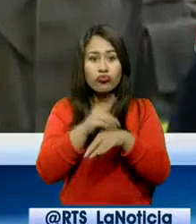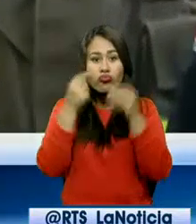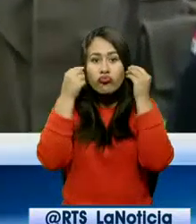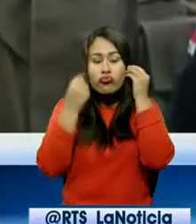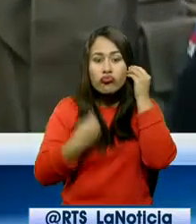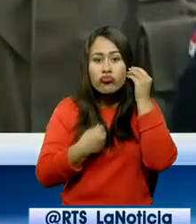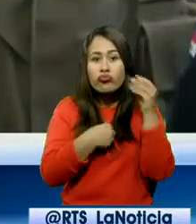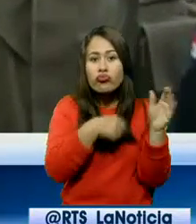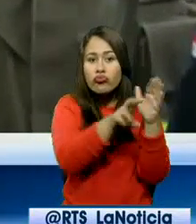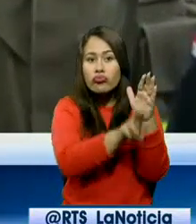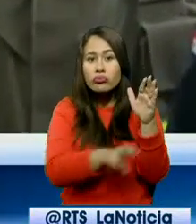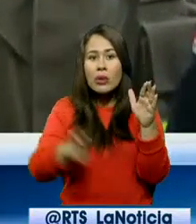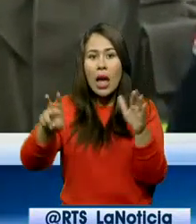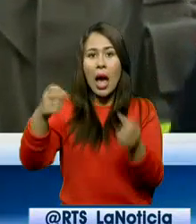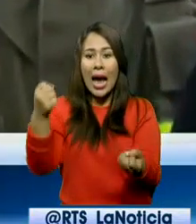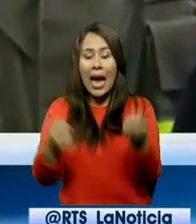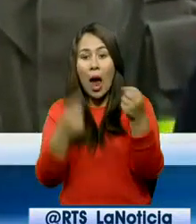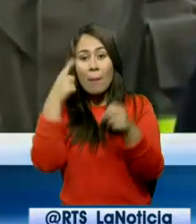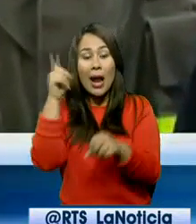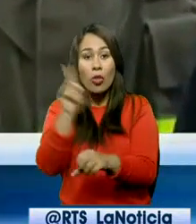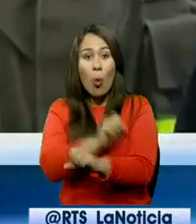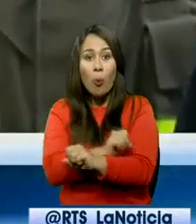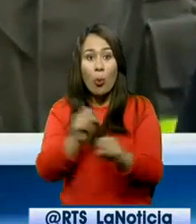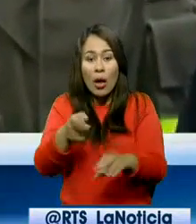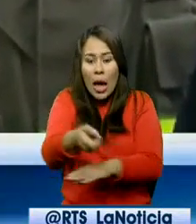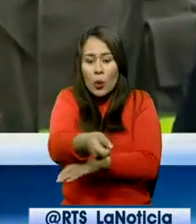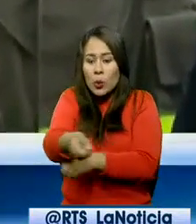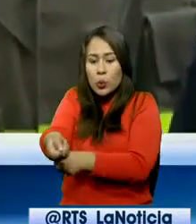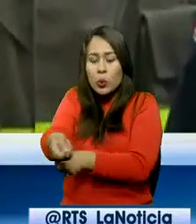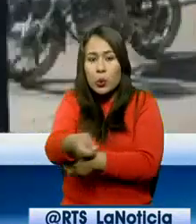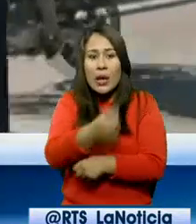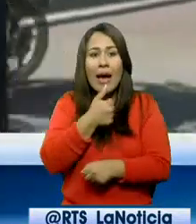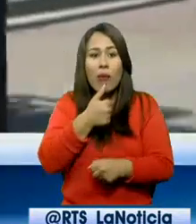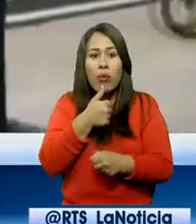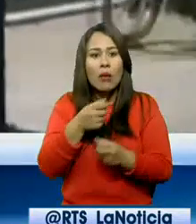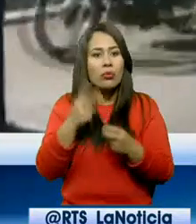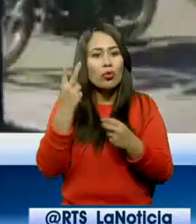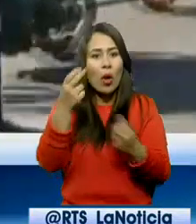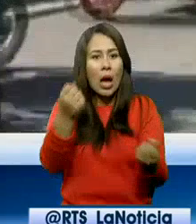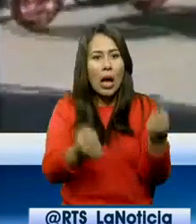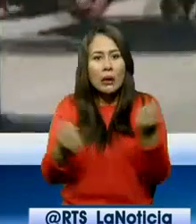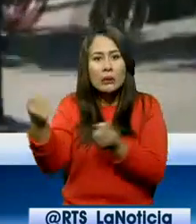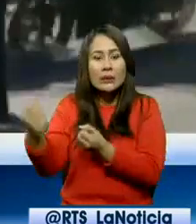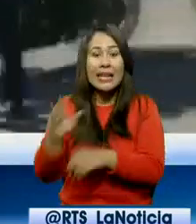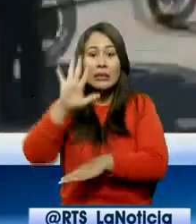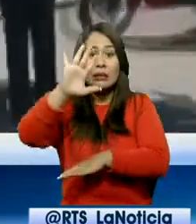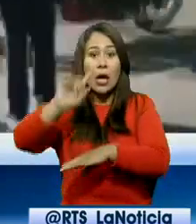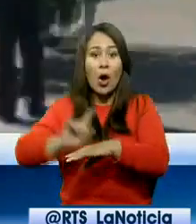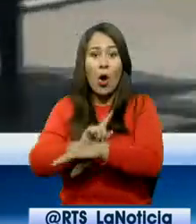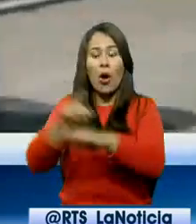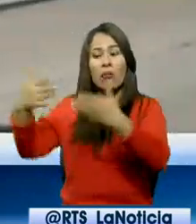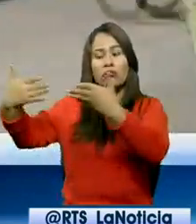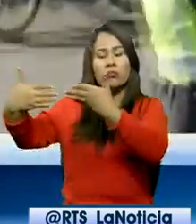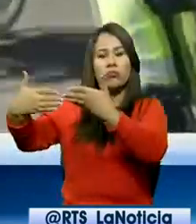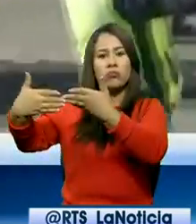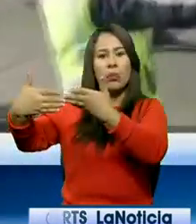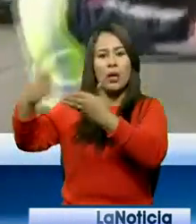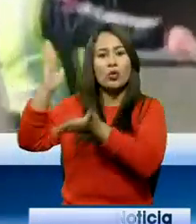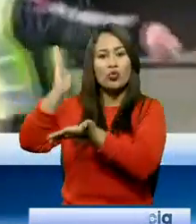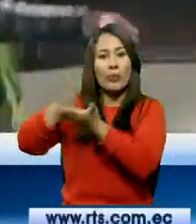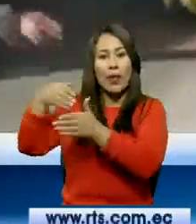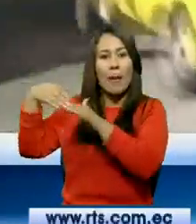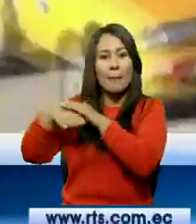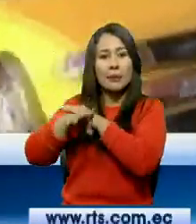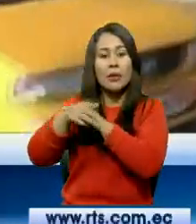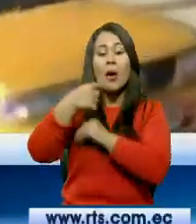una autobomba, un tanquero y dos camionetas. Por alrededor de 5 horas el acceso a esta vía fue suspendido, lo